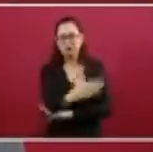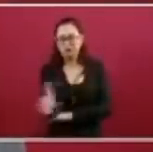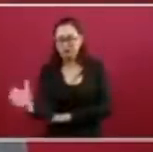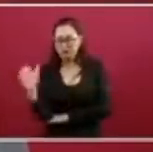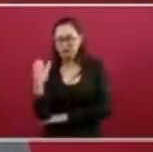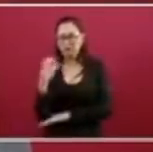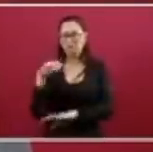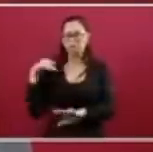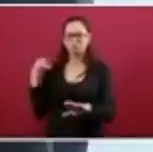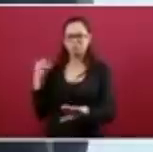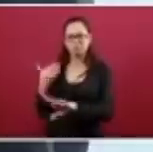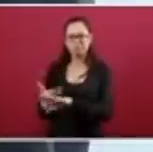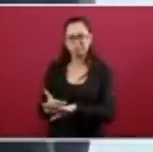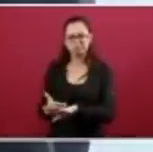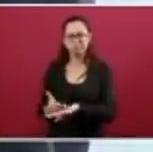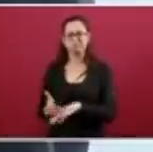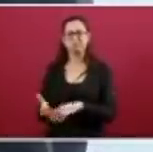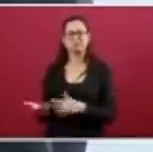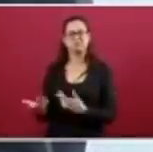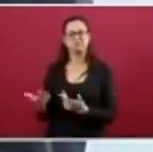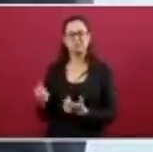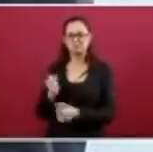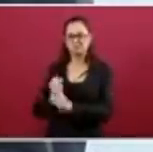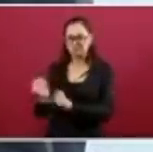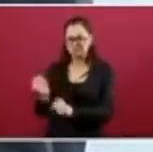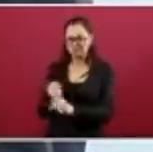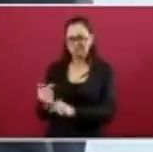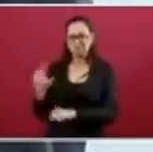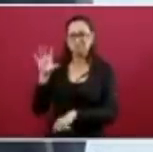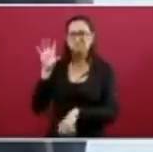se les persiguió, se les encarceló.